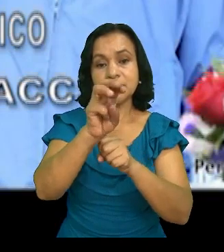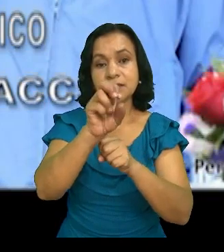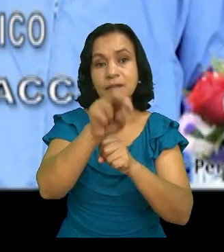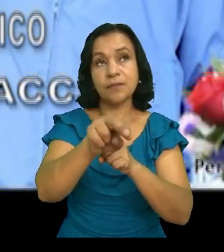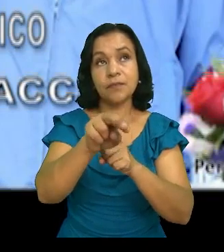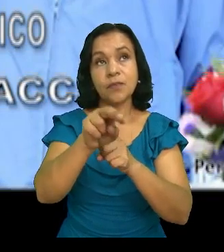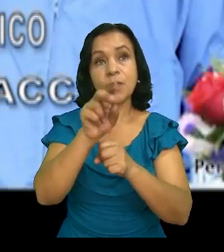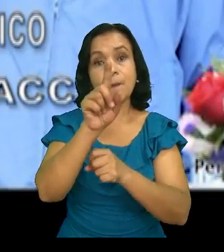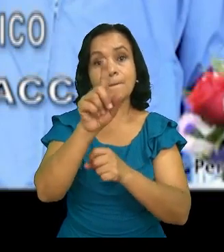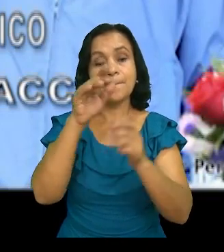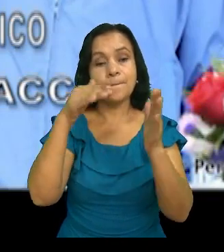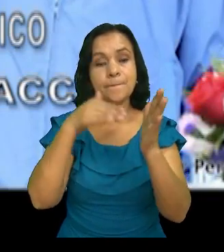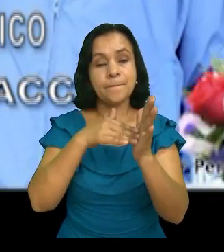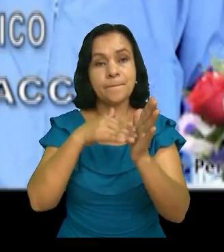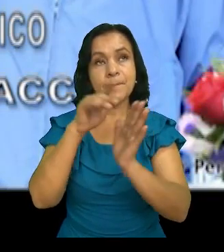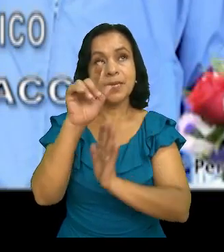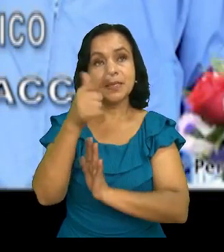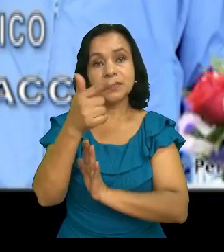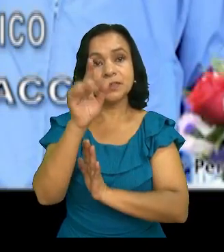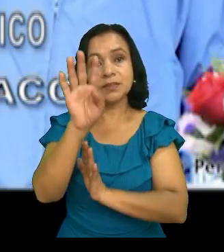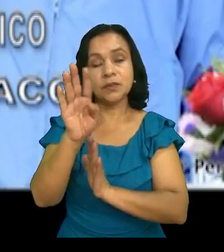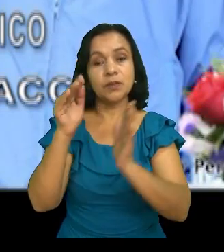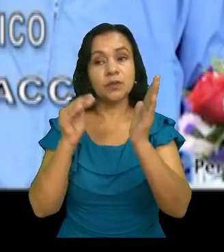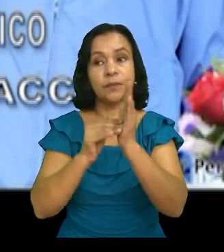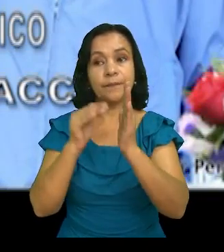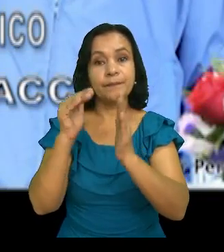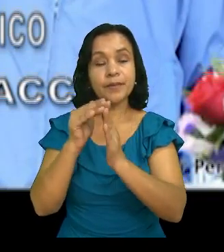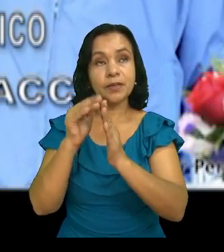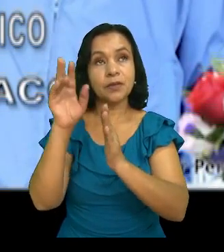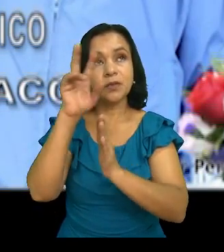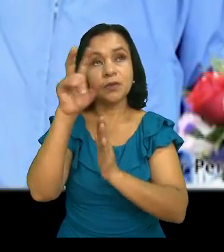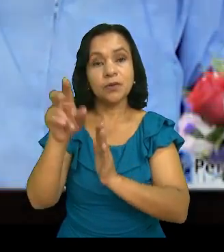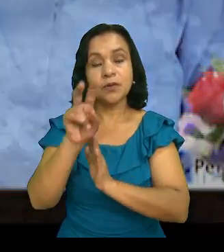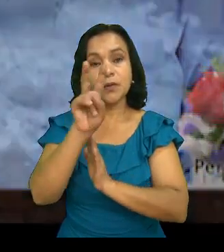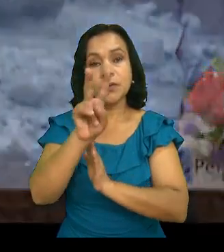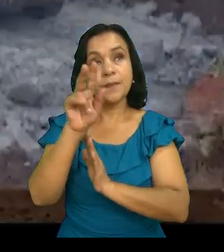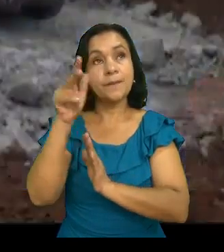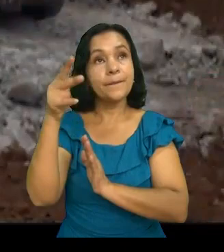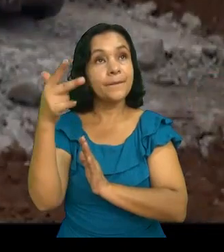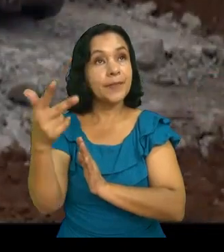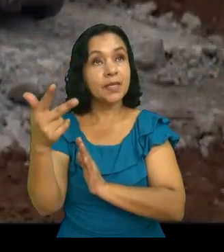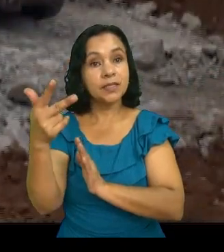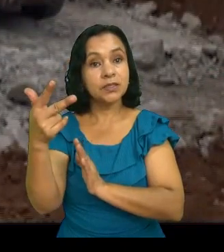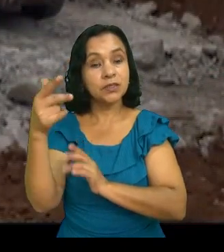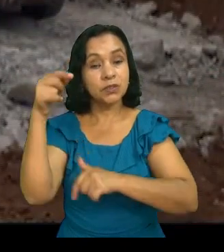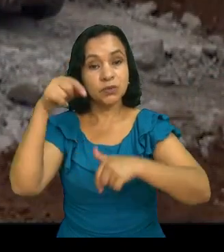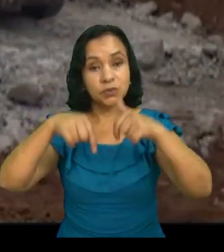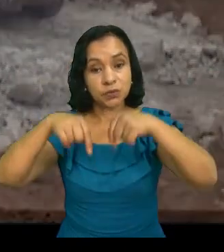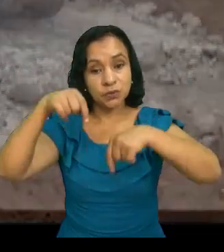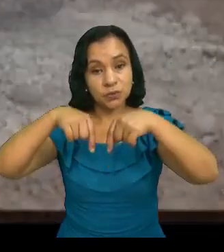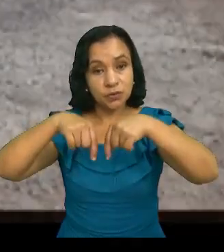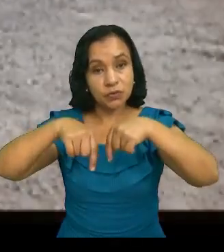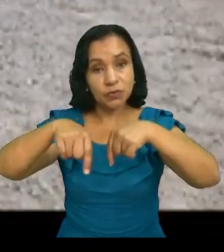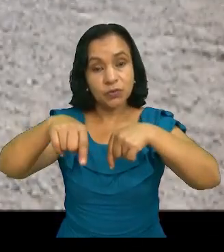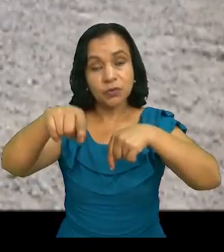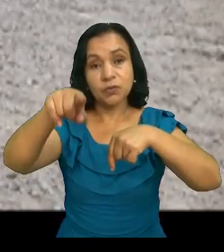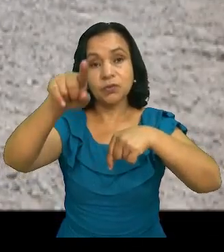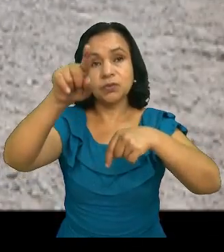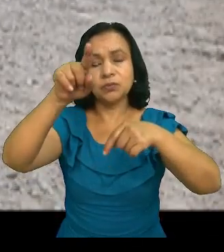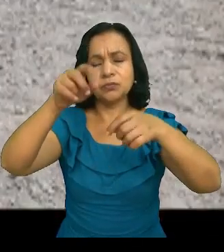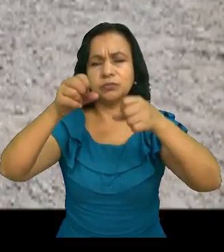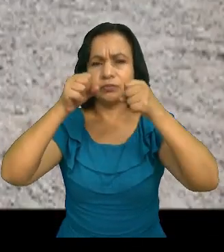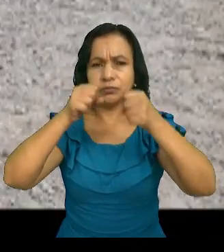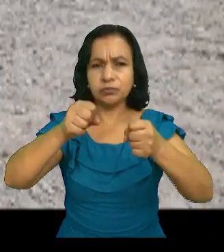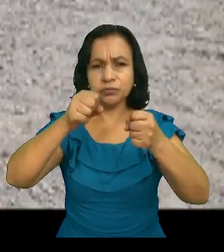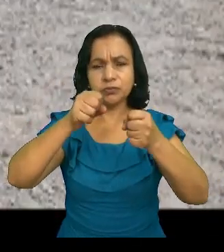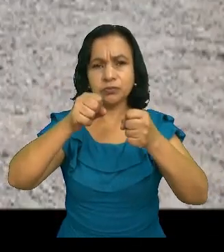de 1.074 millones de córdobas para la construcción de 28 kilómetros de carretera de concreto hidráulico. Okay.